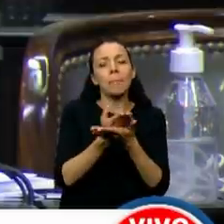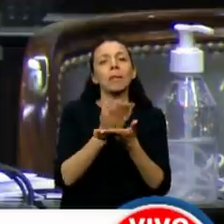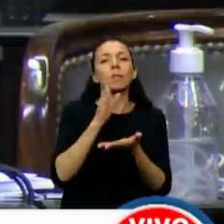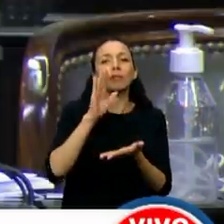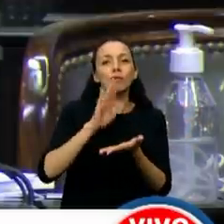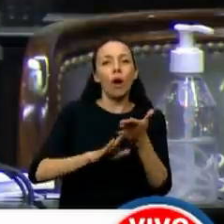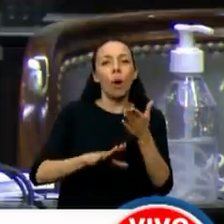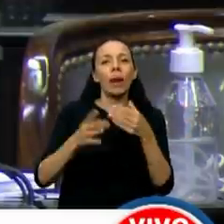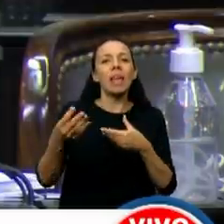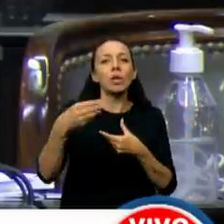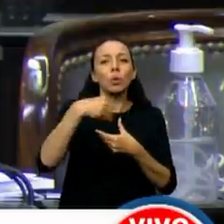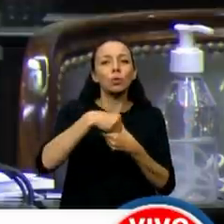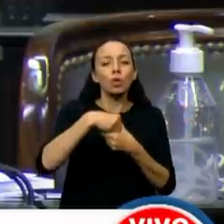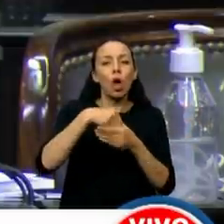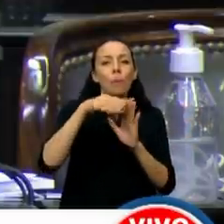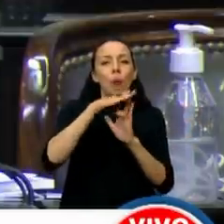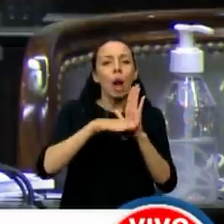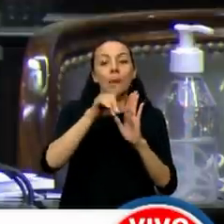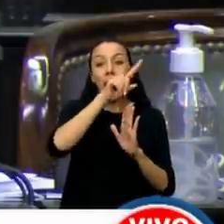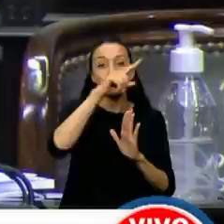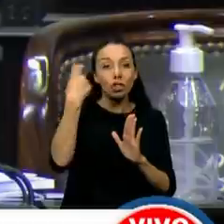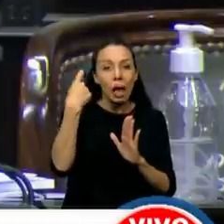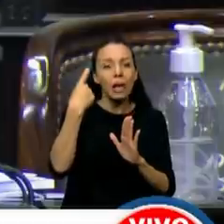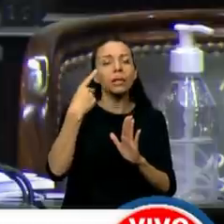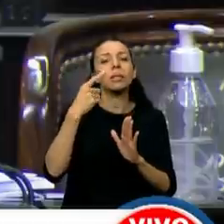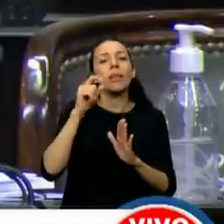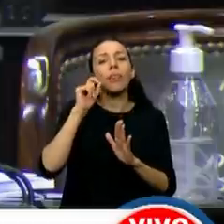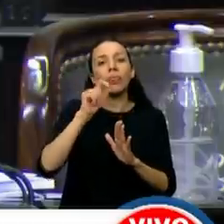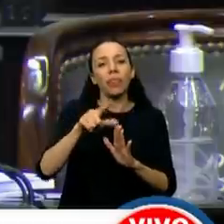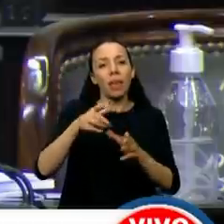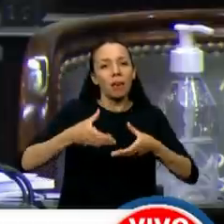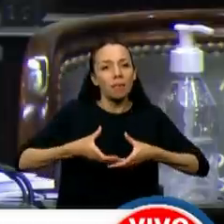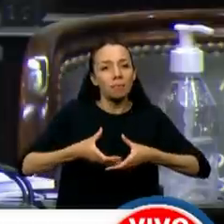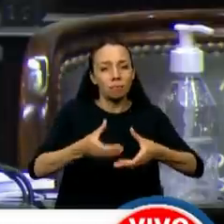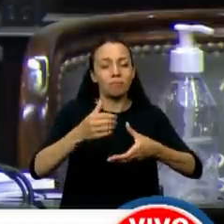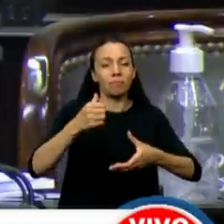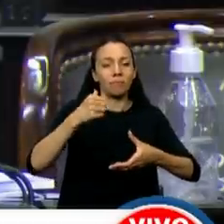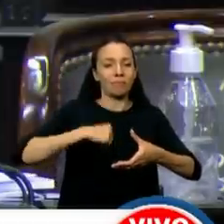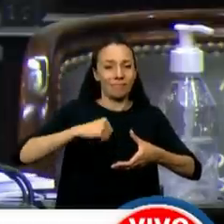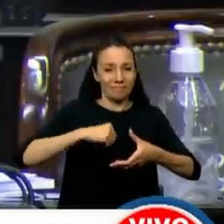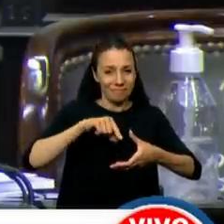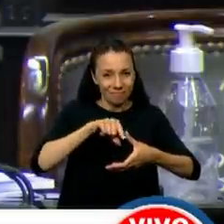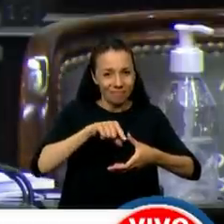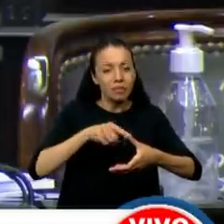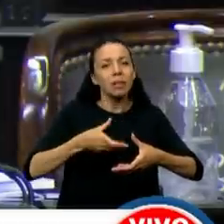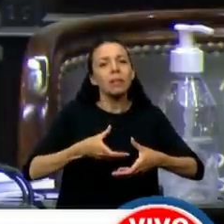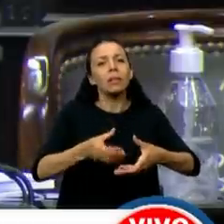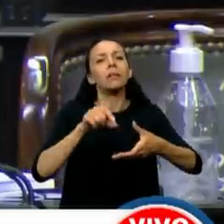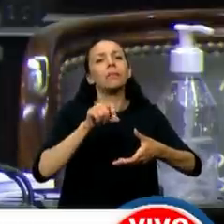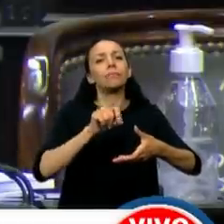programa nacional de saneamiento de aguas negras que veo que en el chaco se ha aplicado a tres o cuatro pequeñas